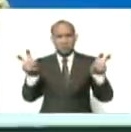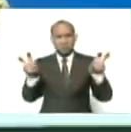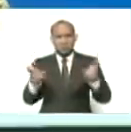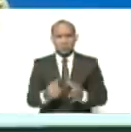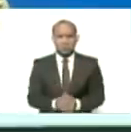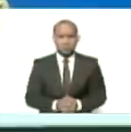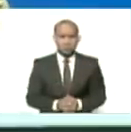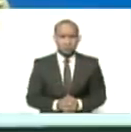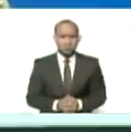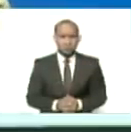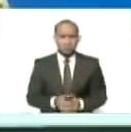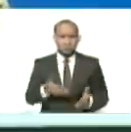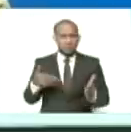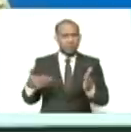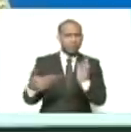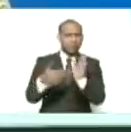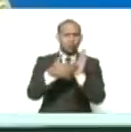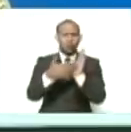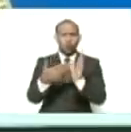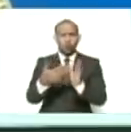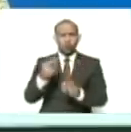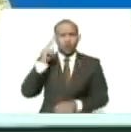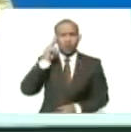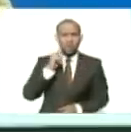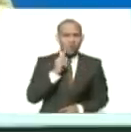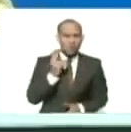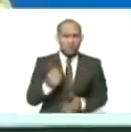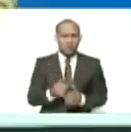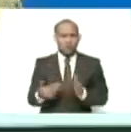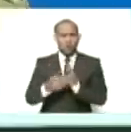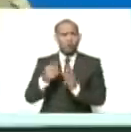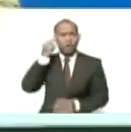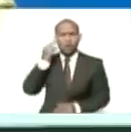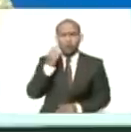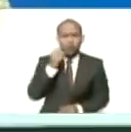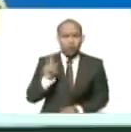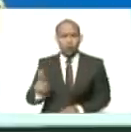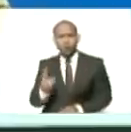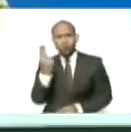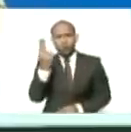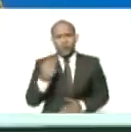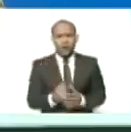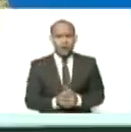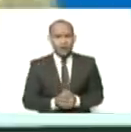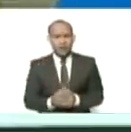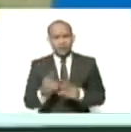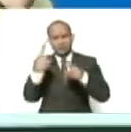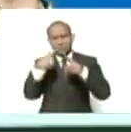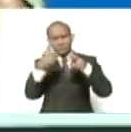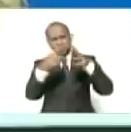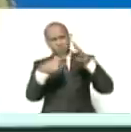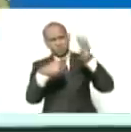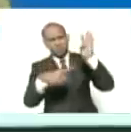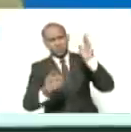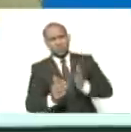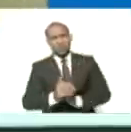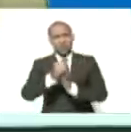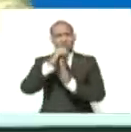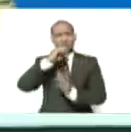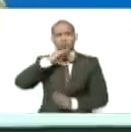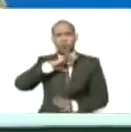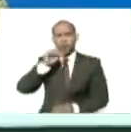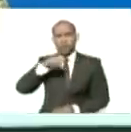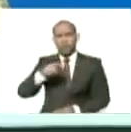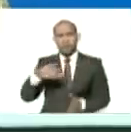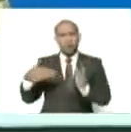Una carga racista tremenda contra Bolívar, Sucre, Urdaneta, San Martín, Artigas, contra el